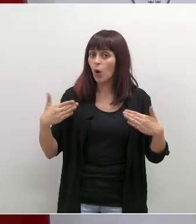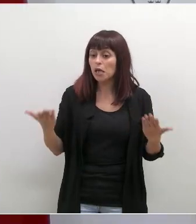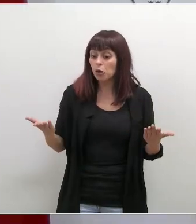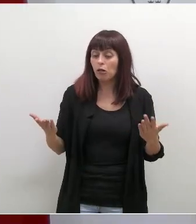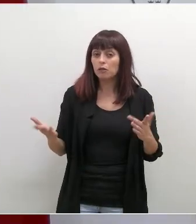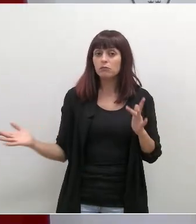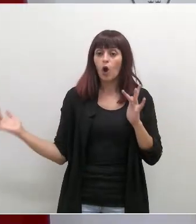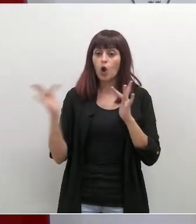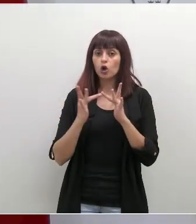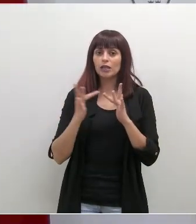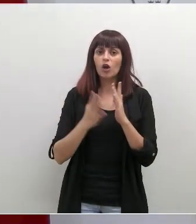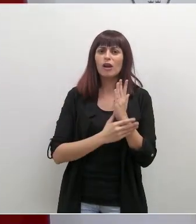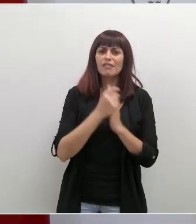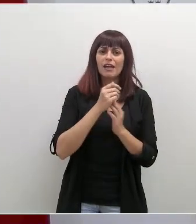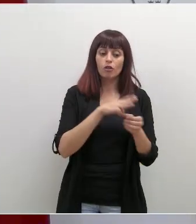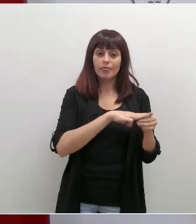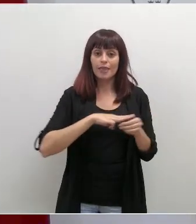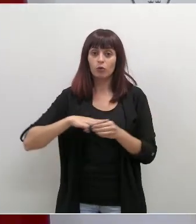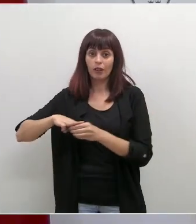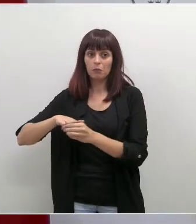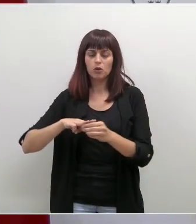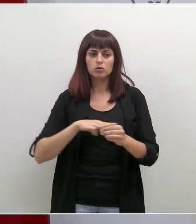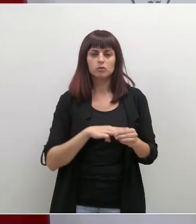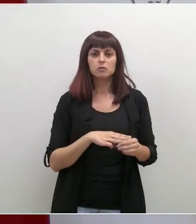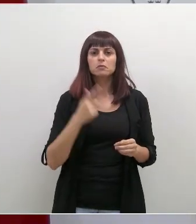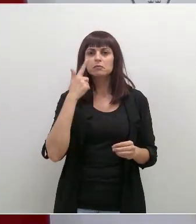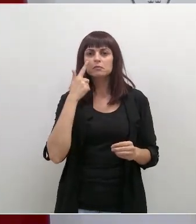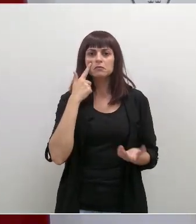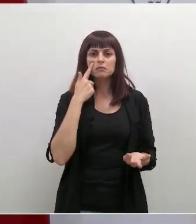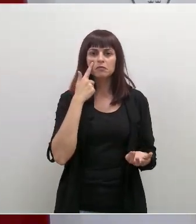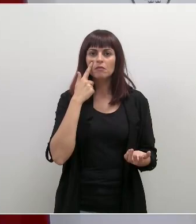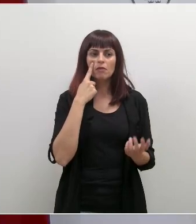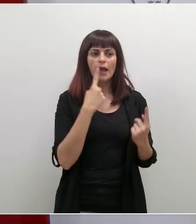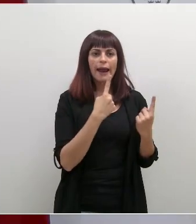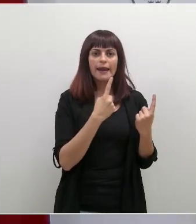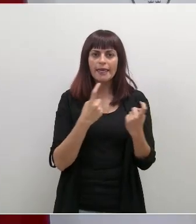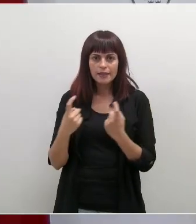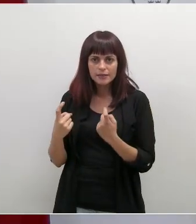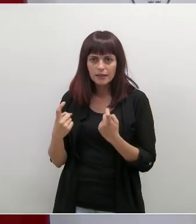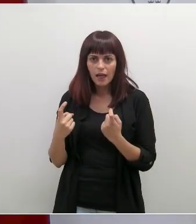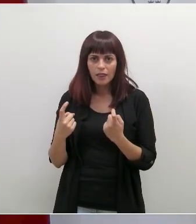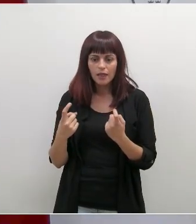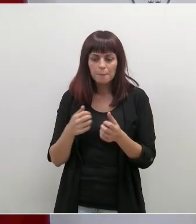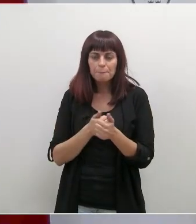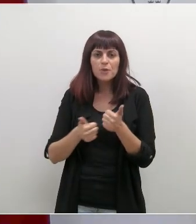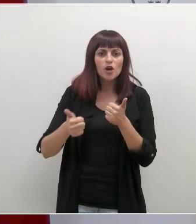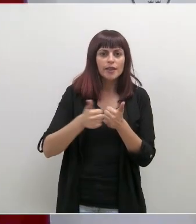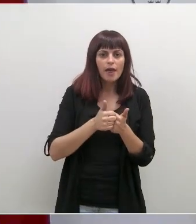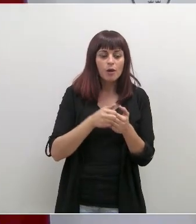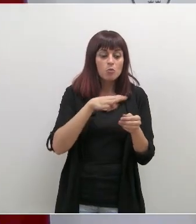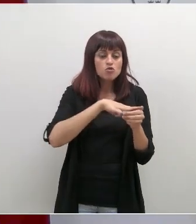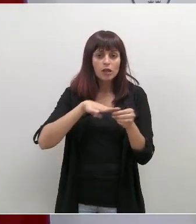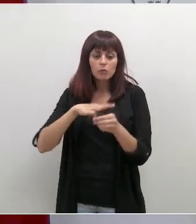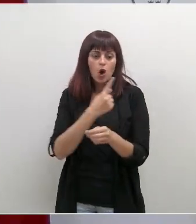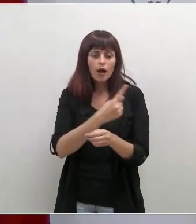en contacto con la Federación de Municipios para tratar las necesidades de las prioridades de cada uno de los